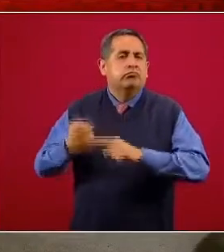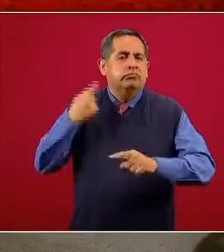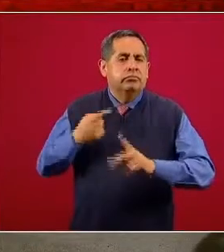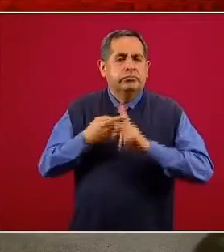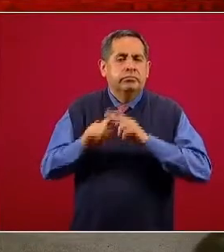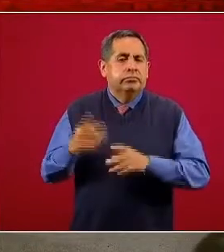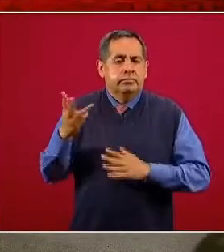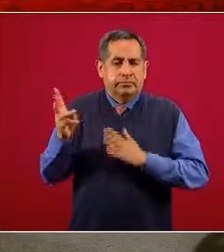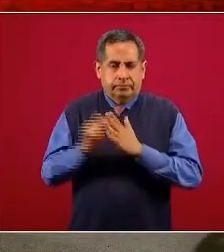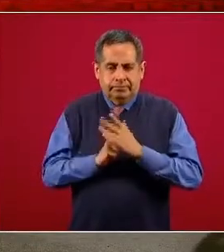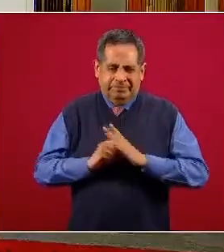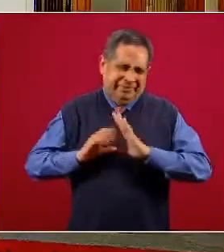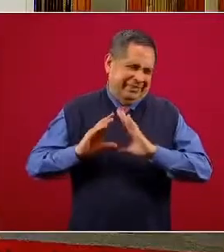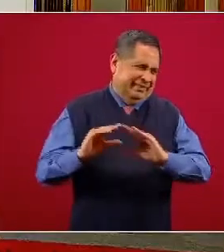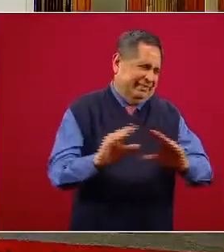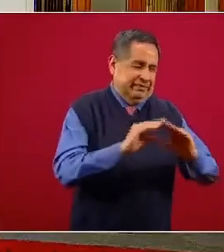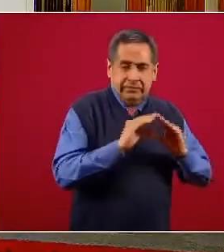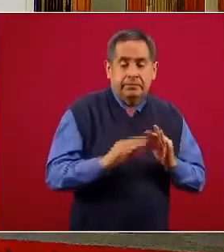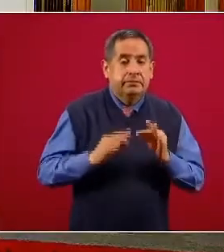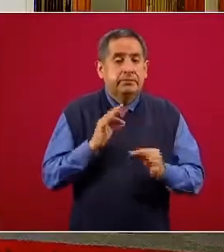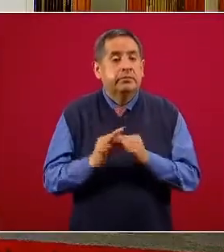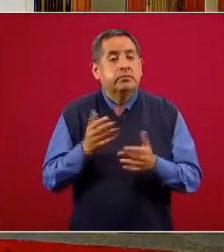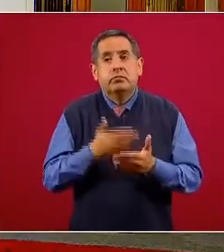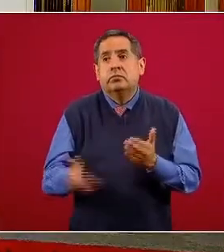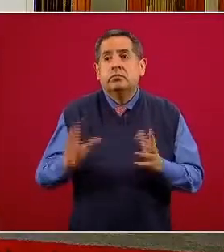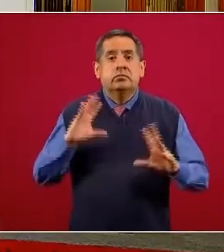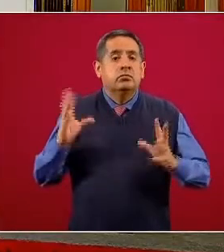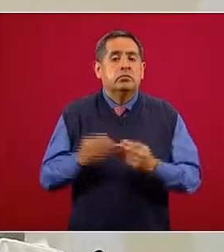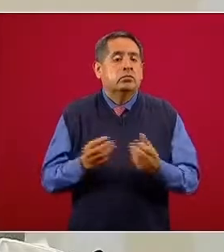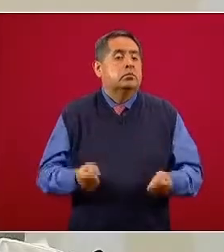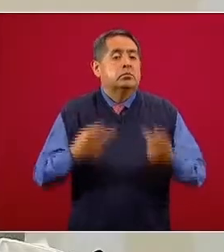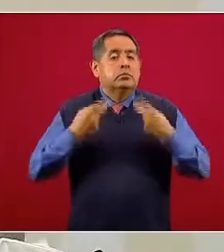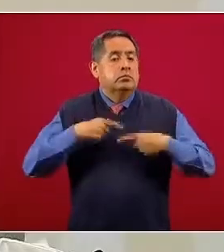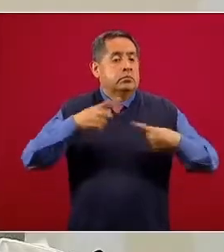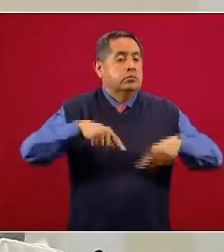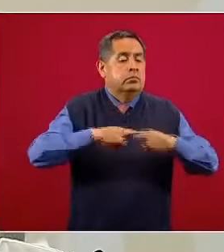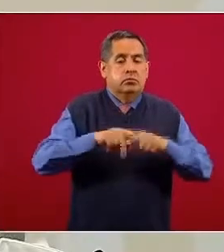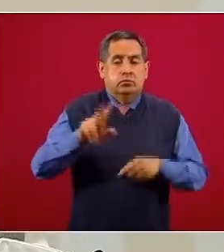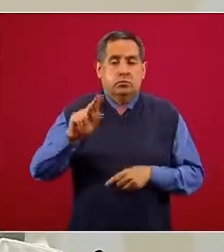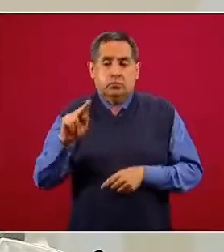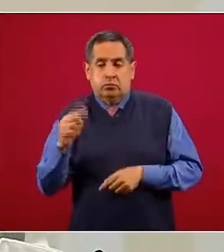meses. Y hasta el día de hoy han recibido capacitación